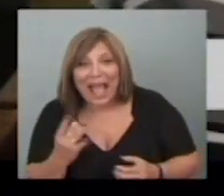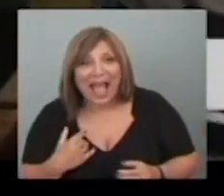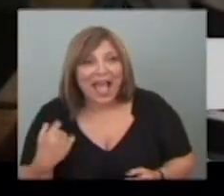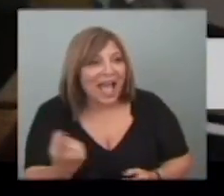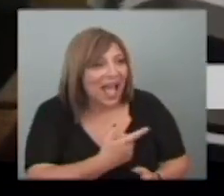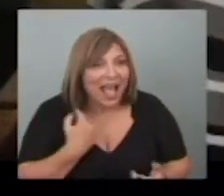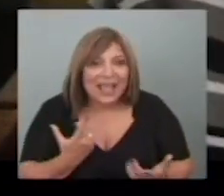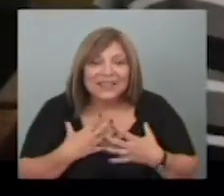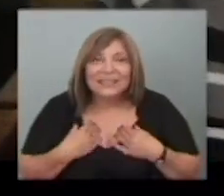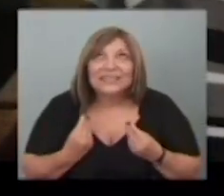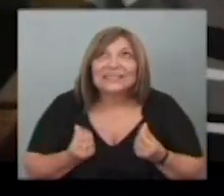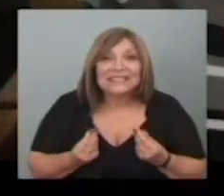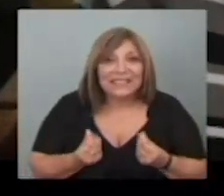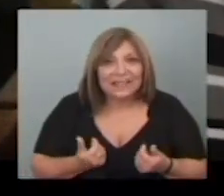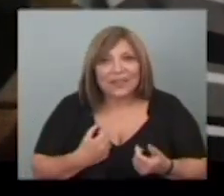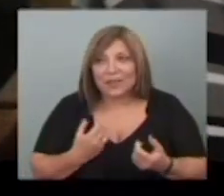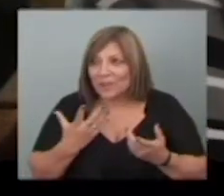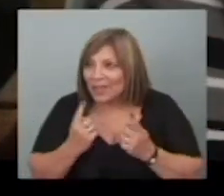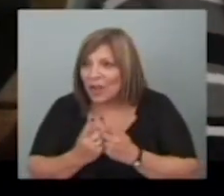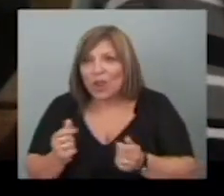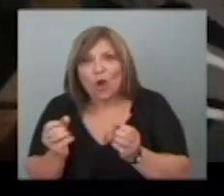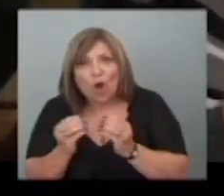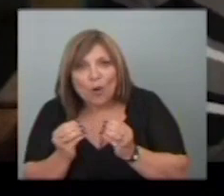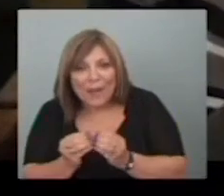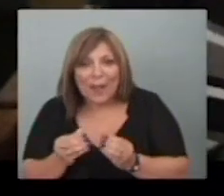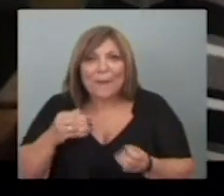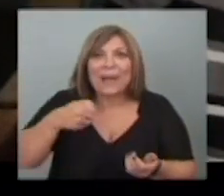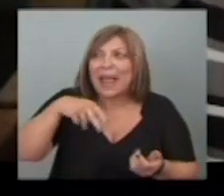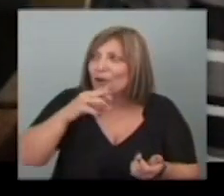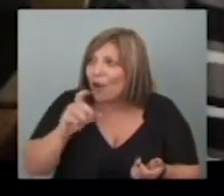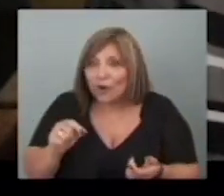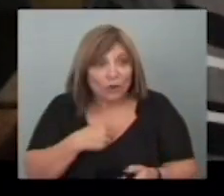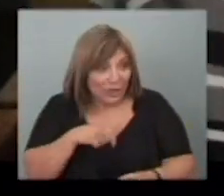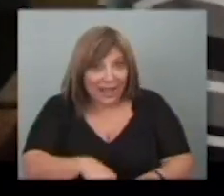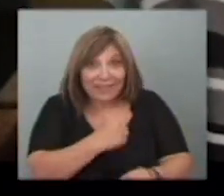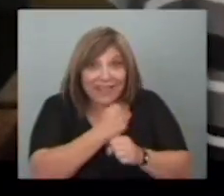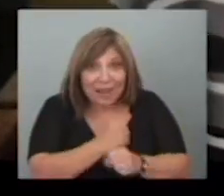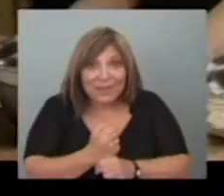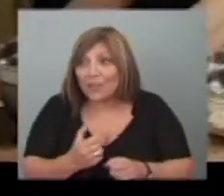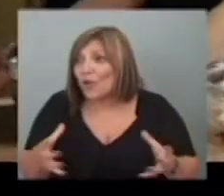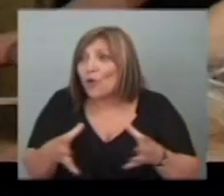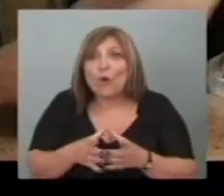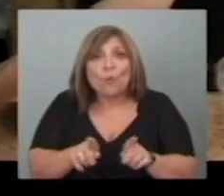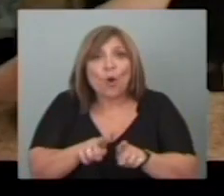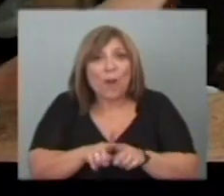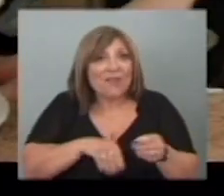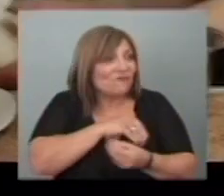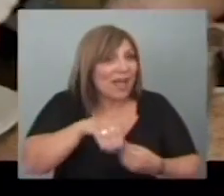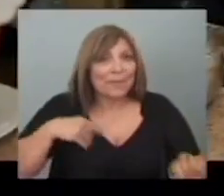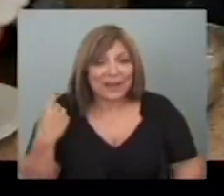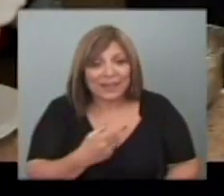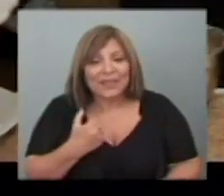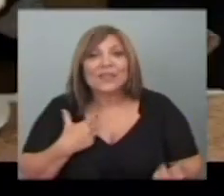que la aprecias, ¿entendés? Me llevo bien, tengo compañeros, Manolo, o sea, y acá donde trabajo, trabajo con familia. La vuelta de Enrique al país es